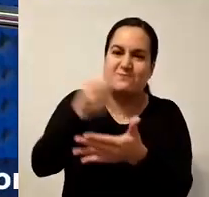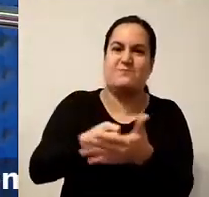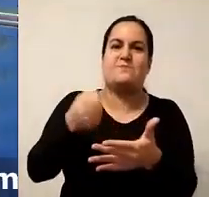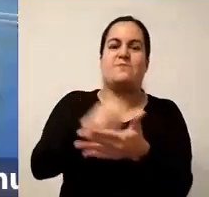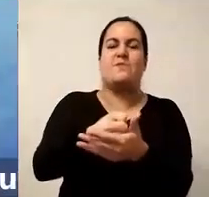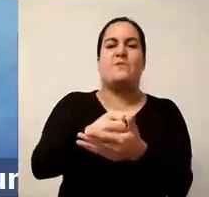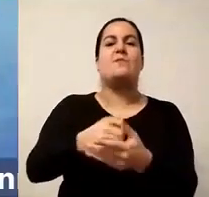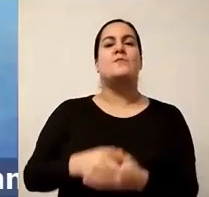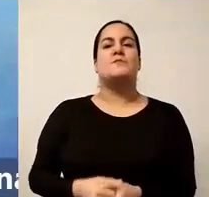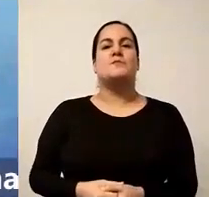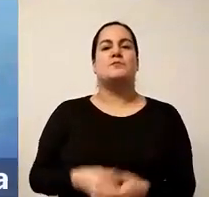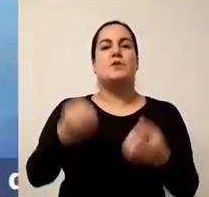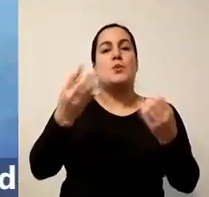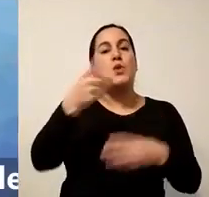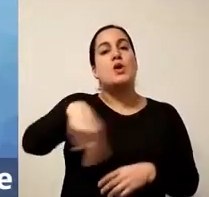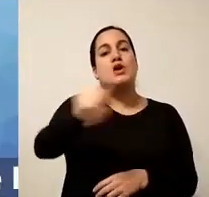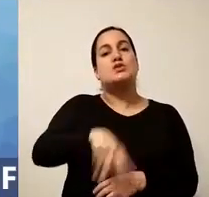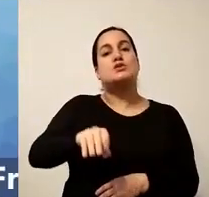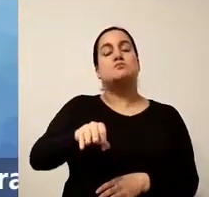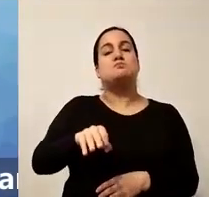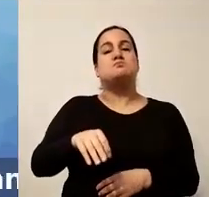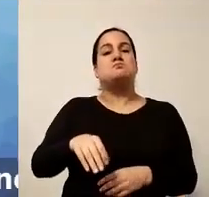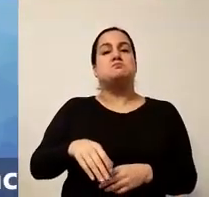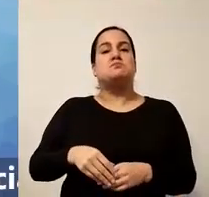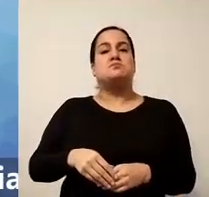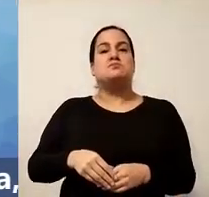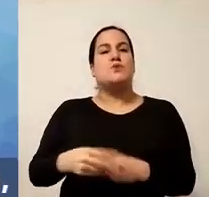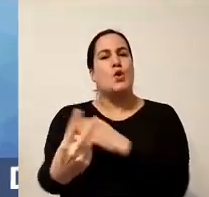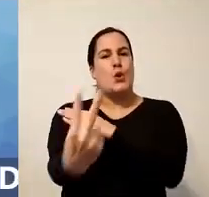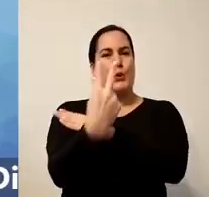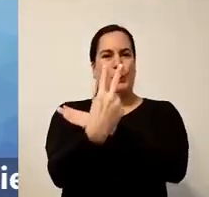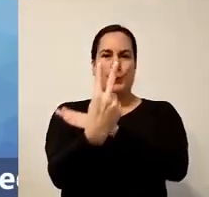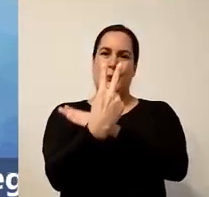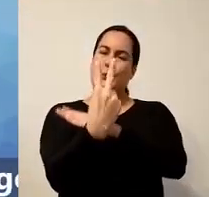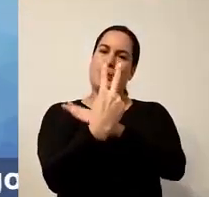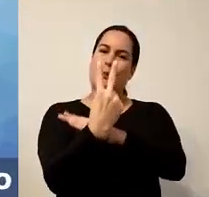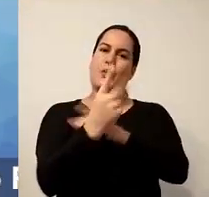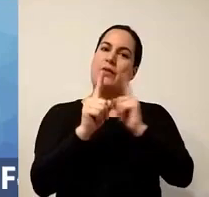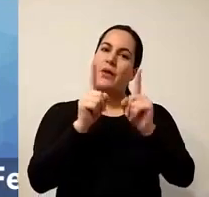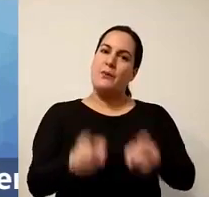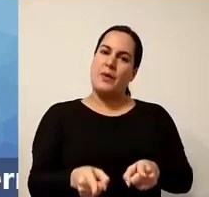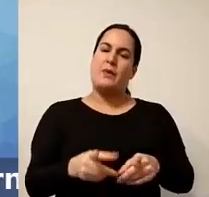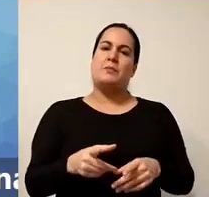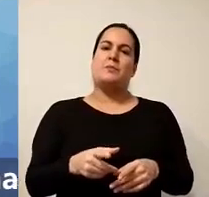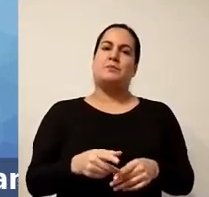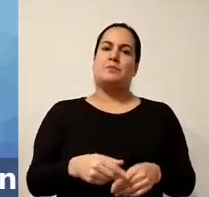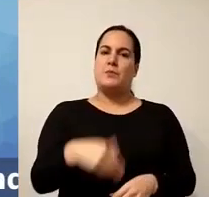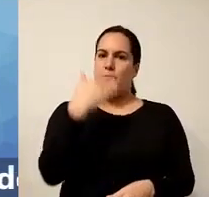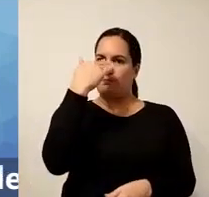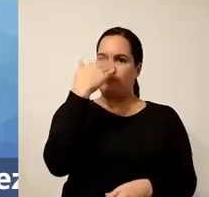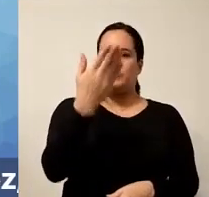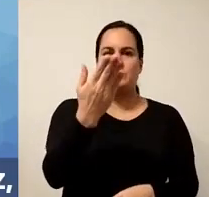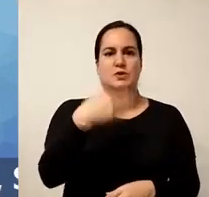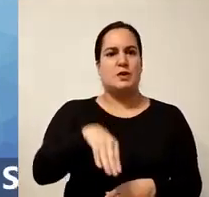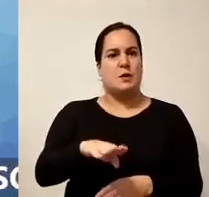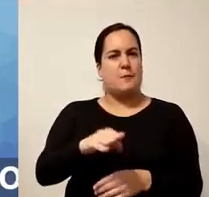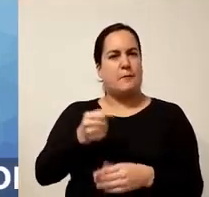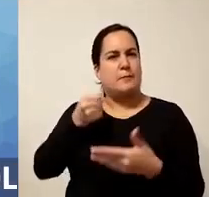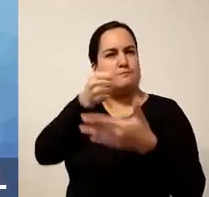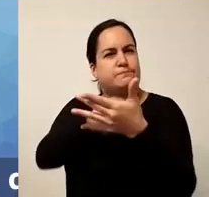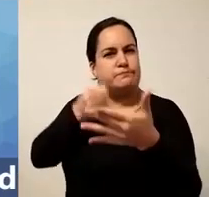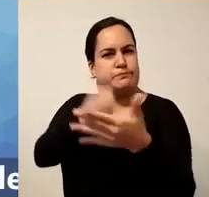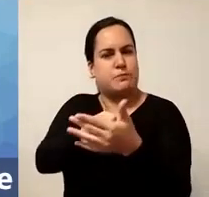desde el frente de izquierda unidad somos la única fuerza que levantamos un programa que propone una salida positiva para las